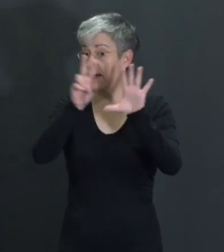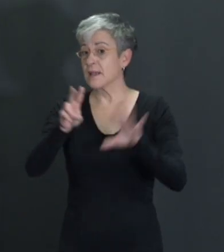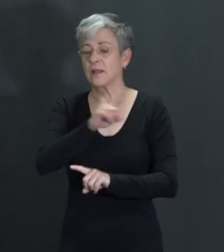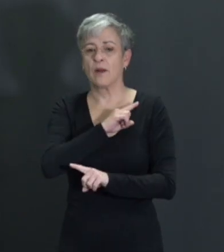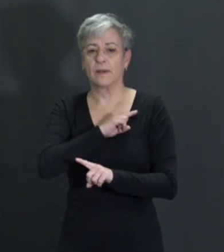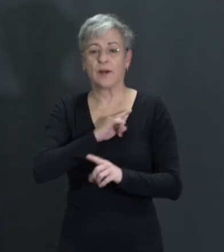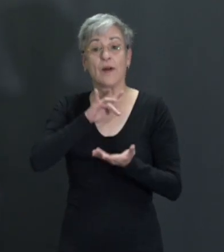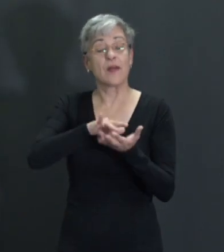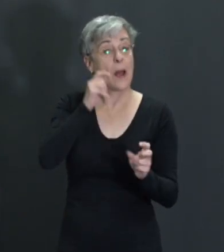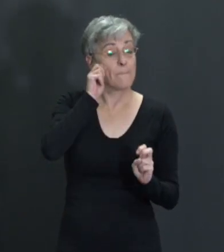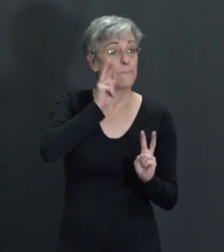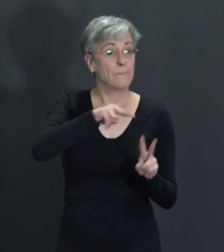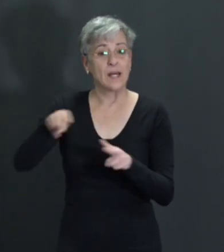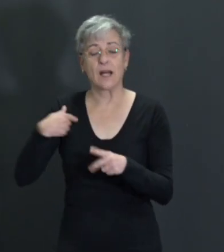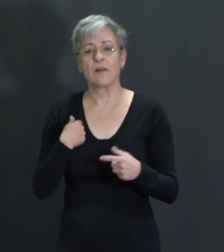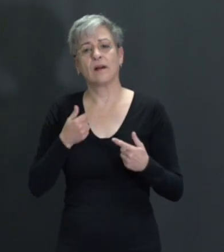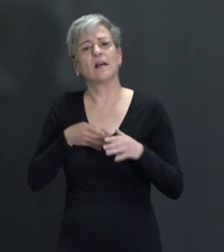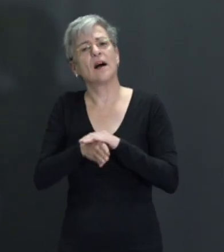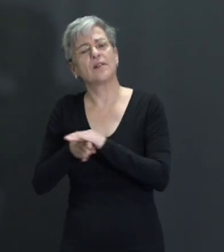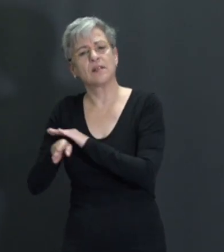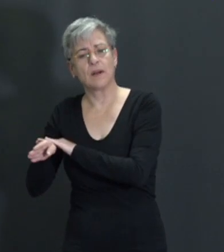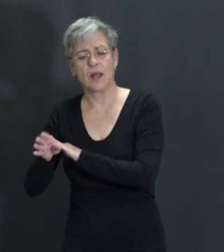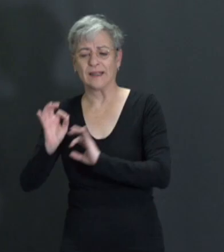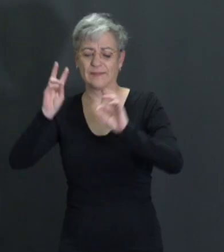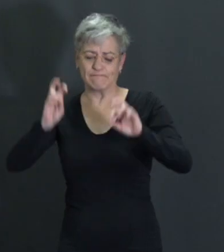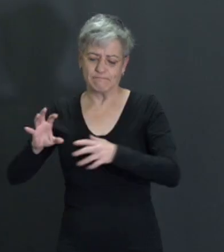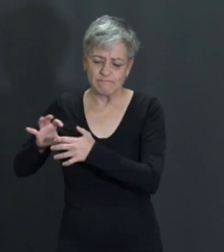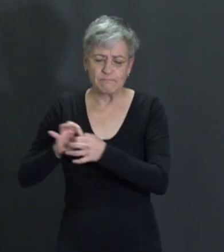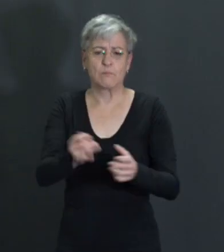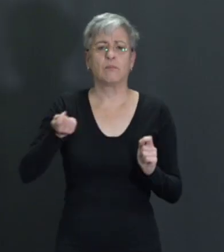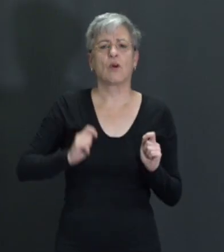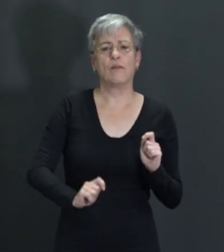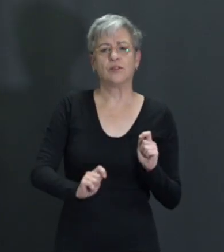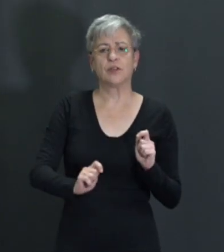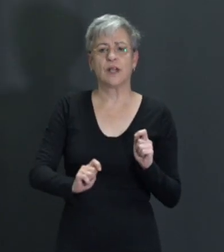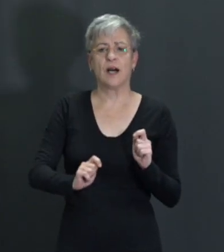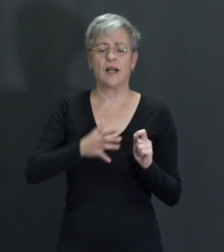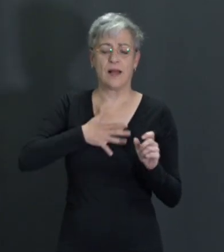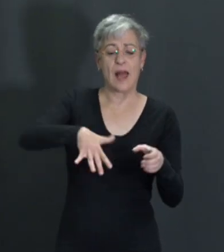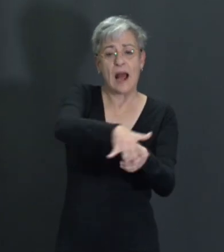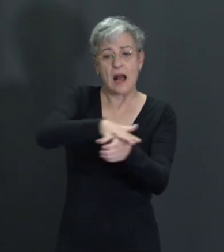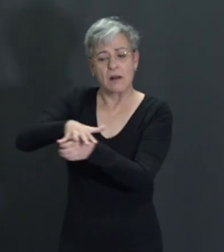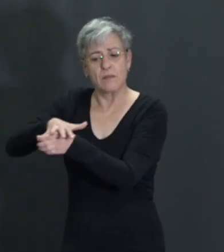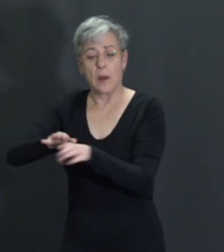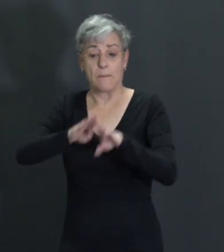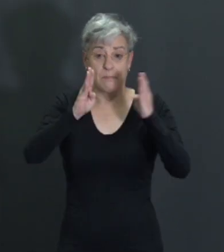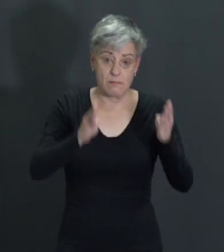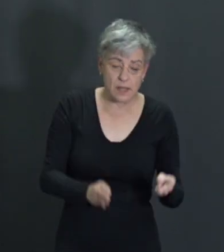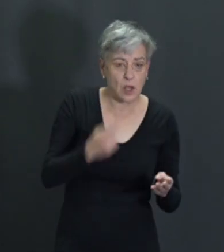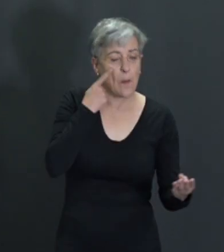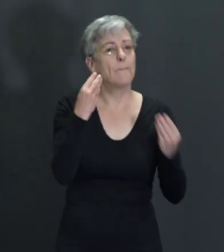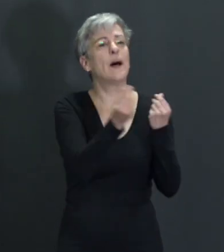el día a las miradas sobre la accesibilidad de la mano de profesionales de distinto ámbito de actuación, con mesas dedicadas a la percepción